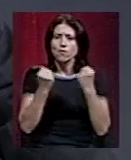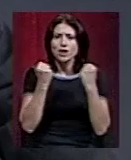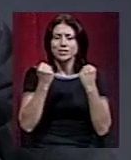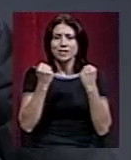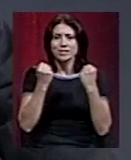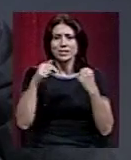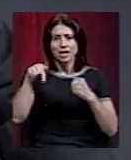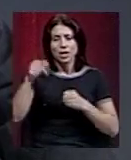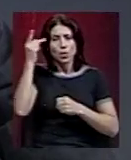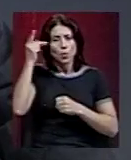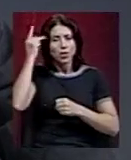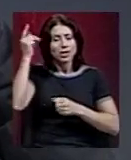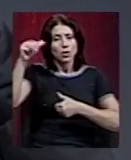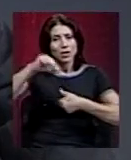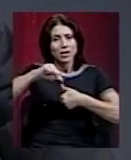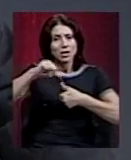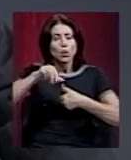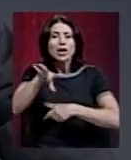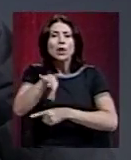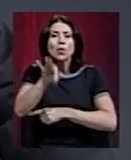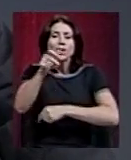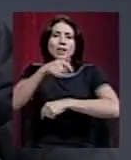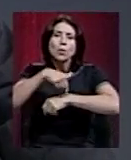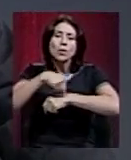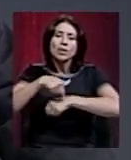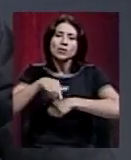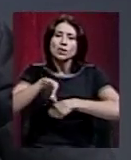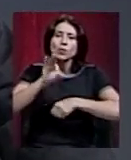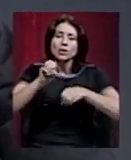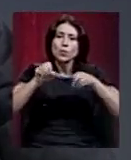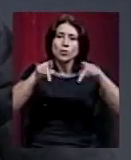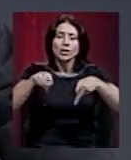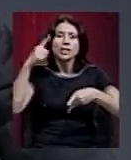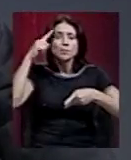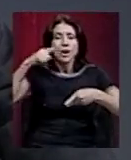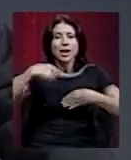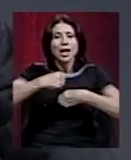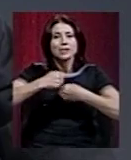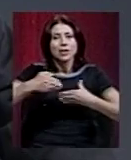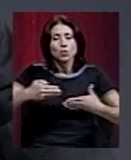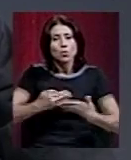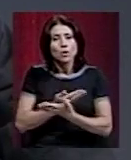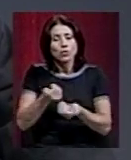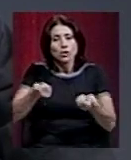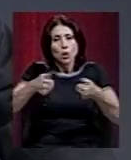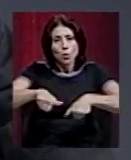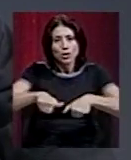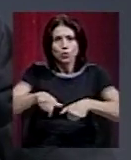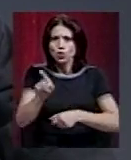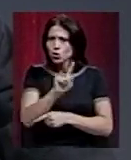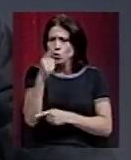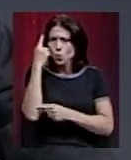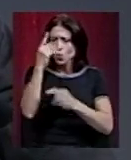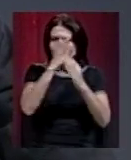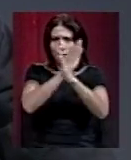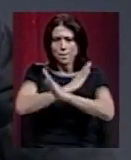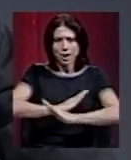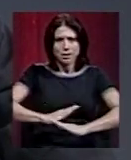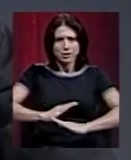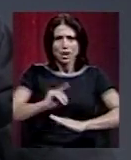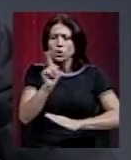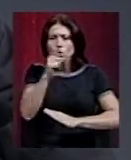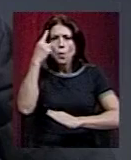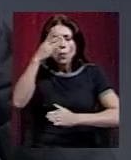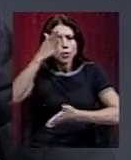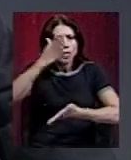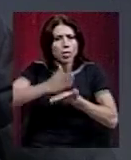de la región encuentren momentos y espacios para nuevos acuerdos, ya no por la paz y suspender los enfrentamientos